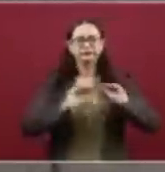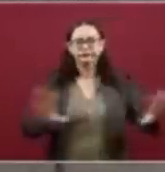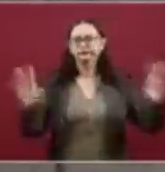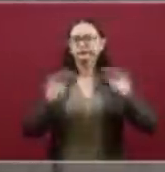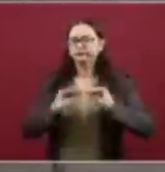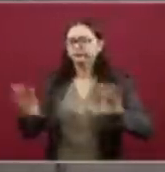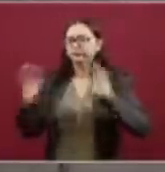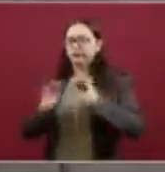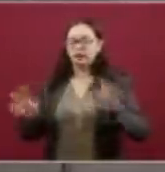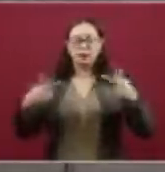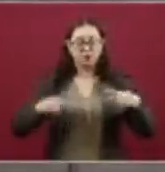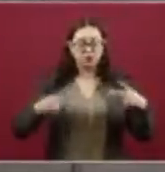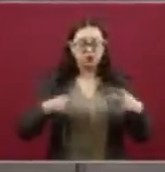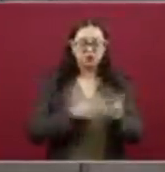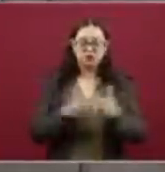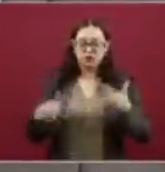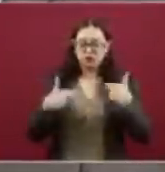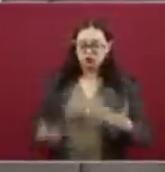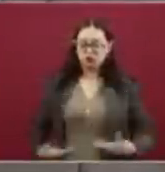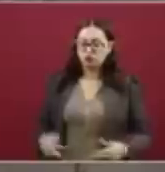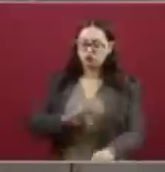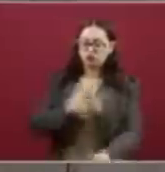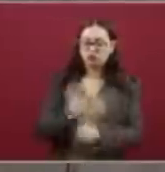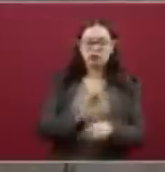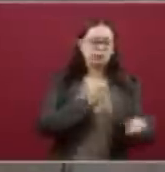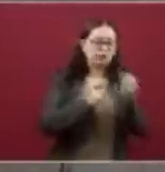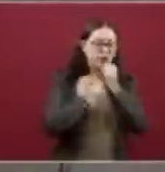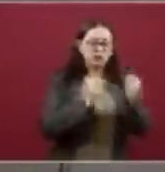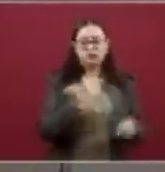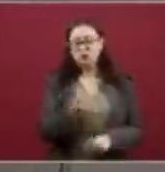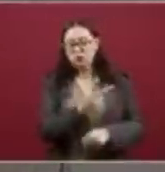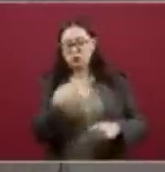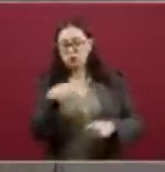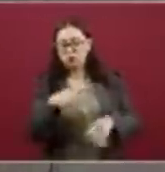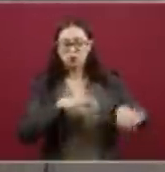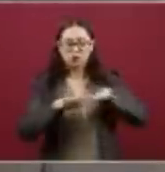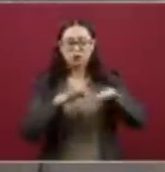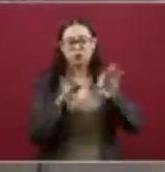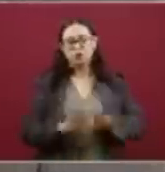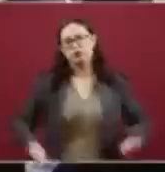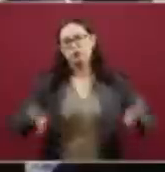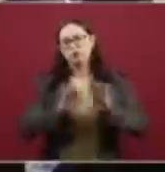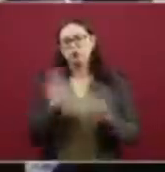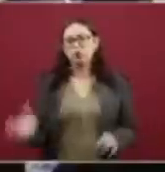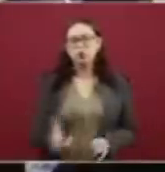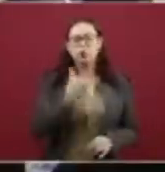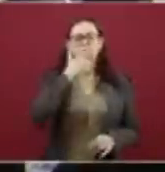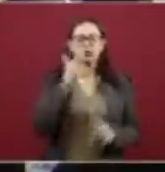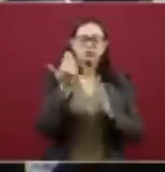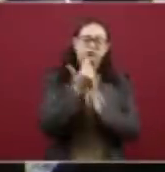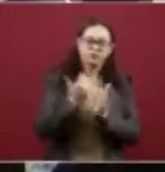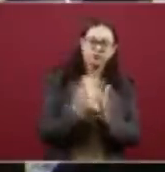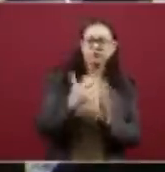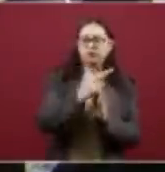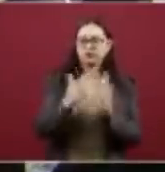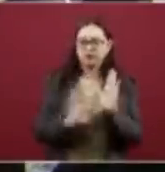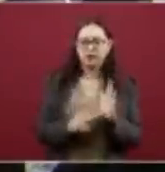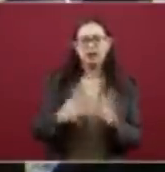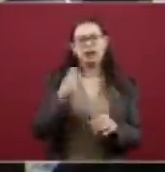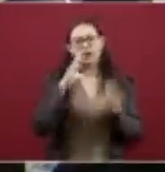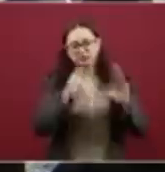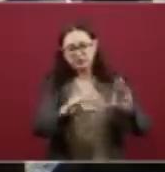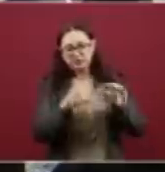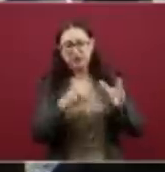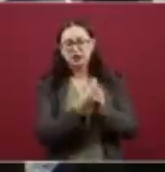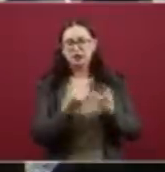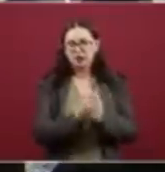trabajo de las personas defensoras de derechos humanos y periodistas, la publicación de instructivos, manuales, cursos de autoprotección, la creación